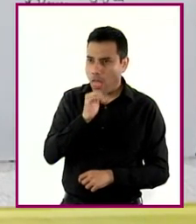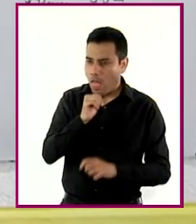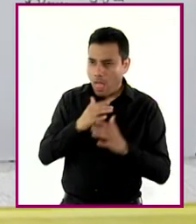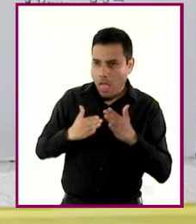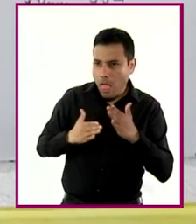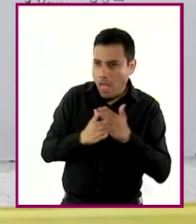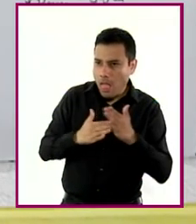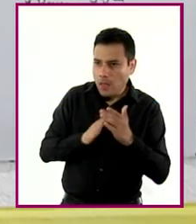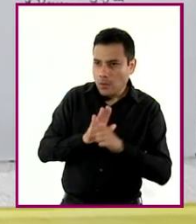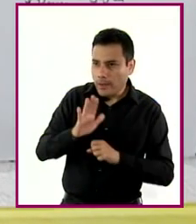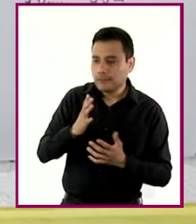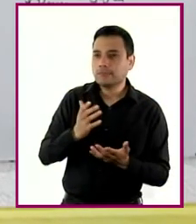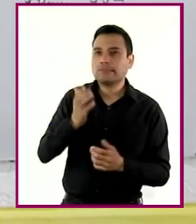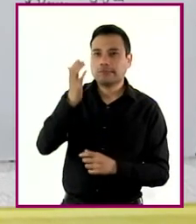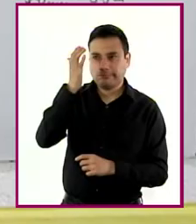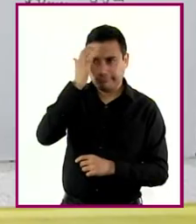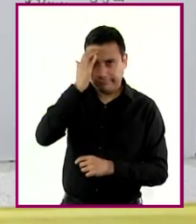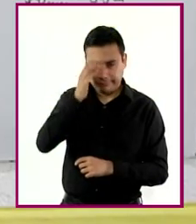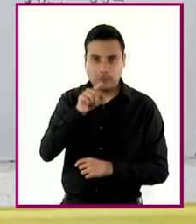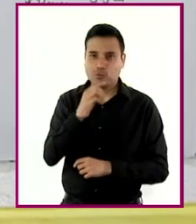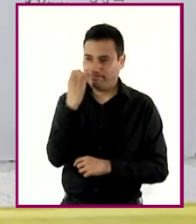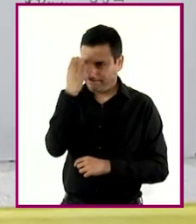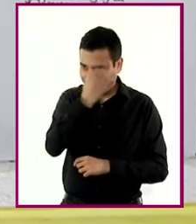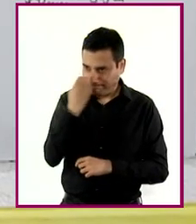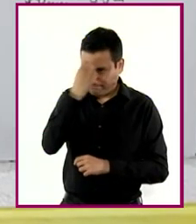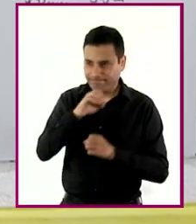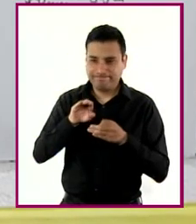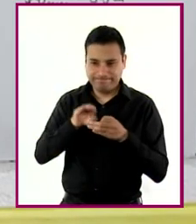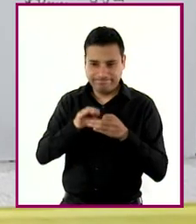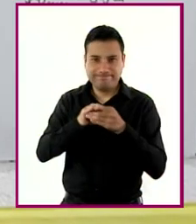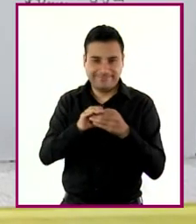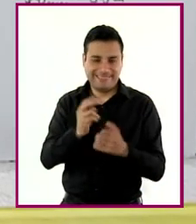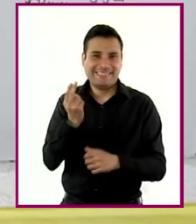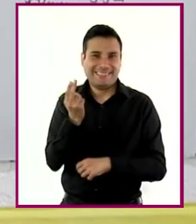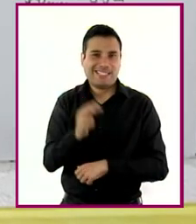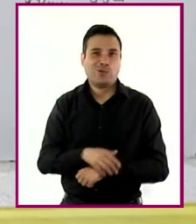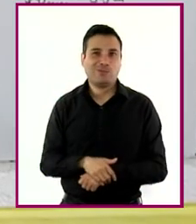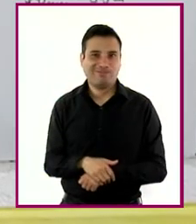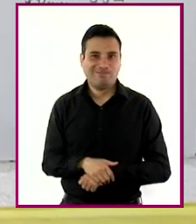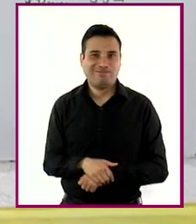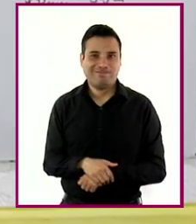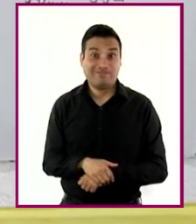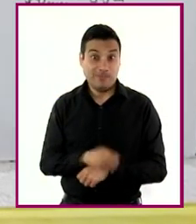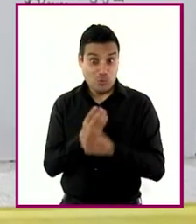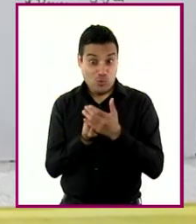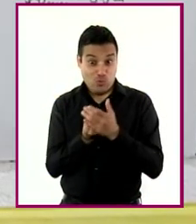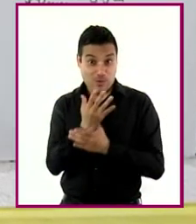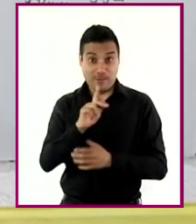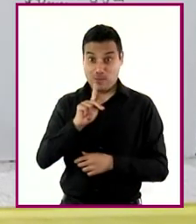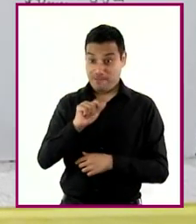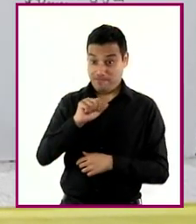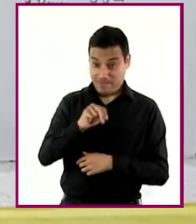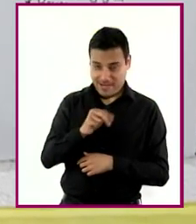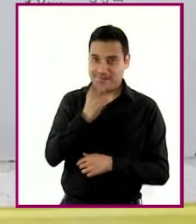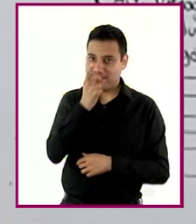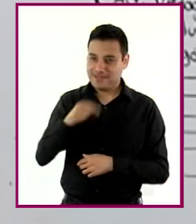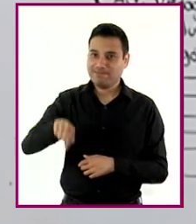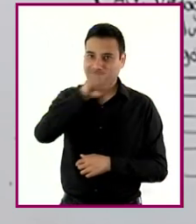limitaciones en el marco de una evaluación formativa, que hoy nos propone el nuevo plan de